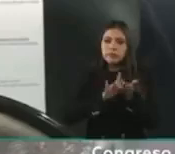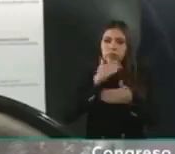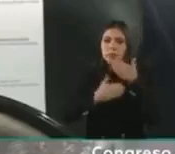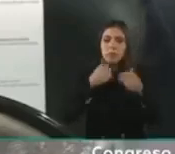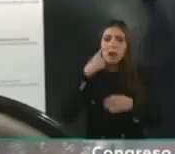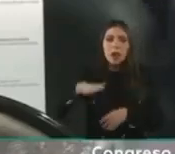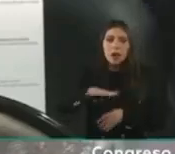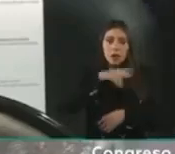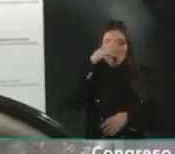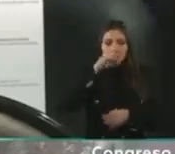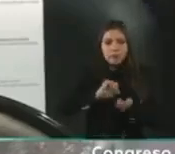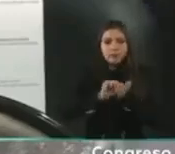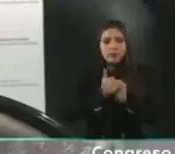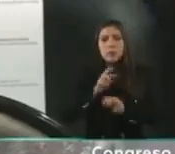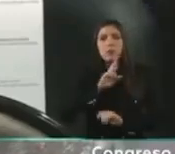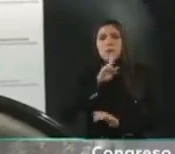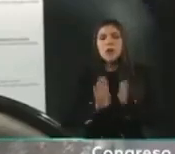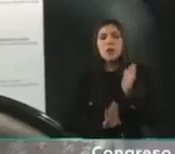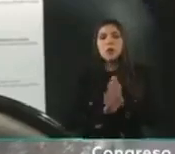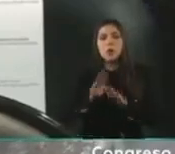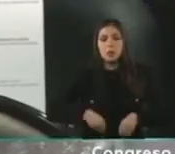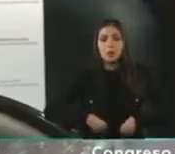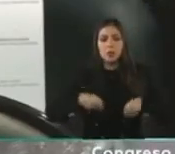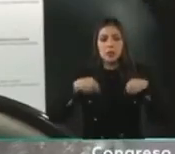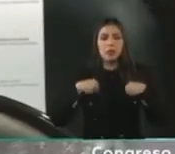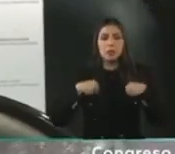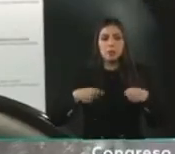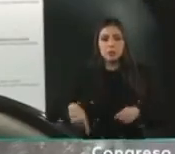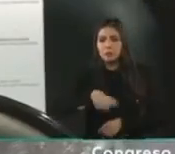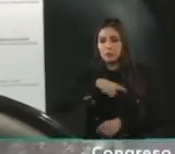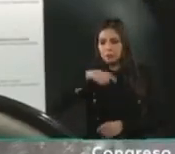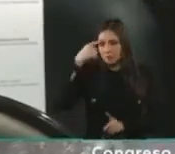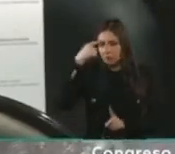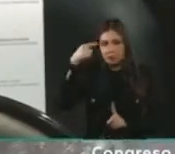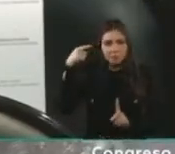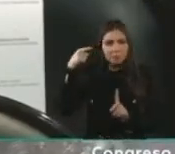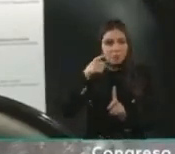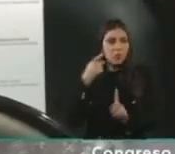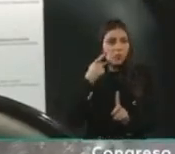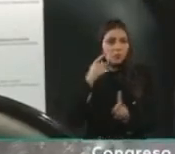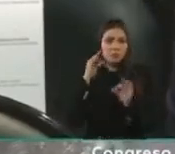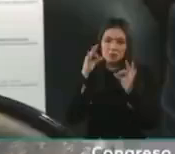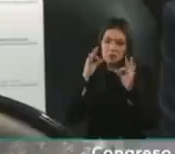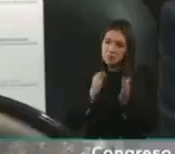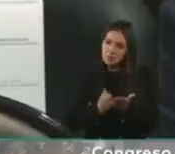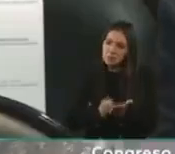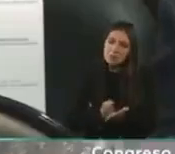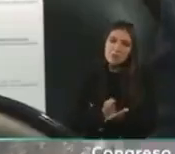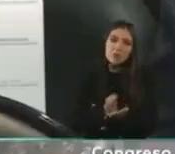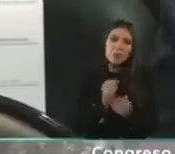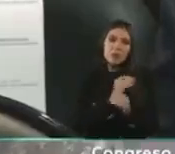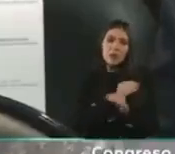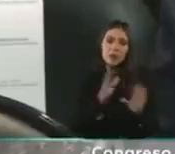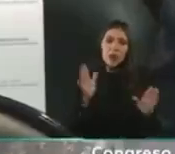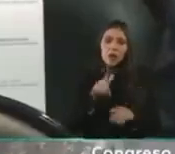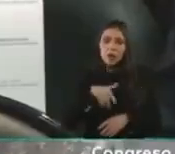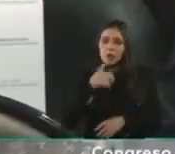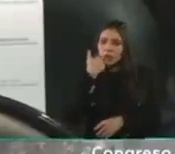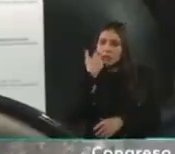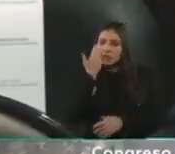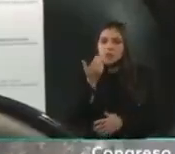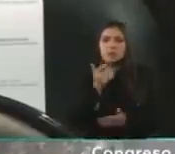posición política es firme y claro. Es pensando en el país para construir el mejor beneficio de